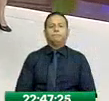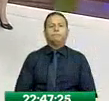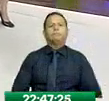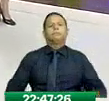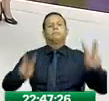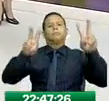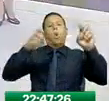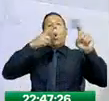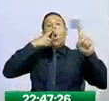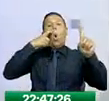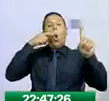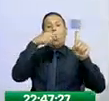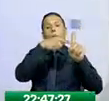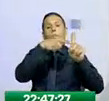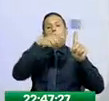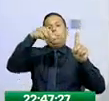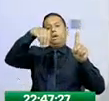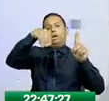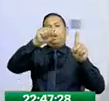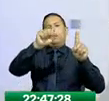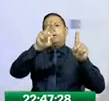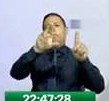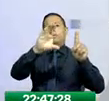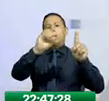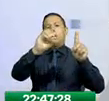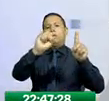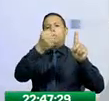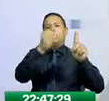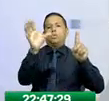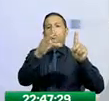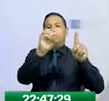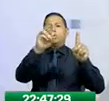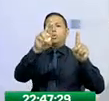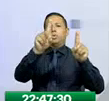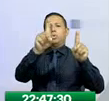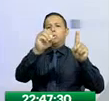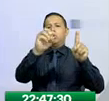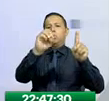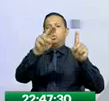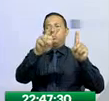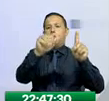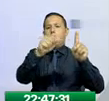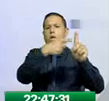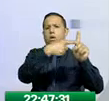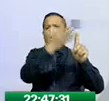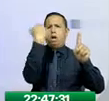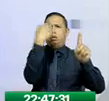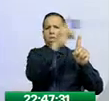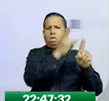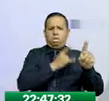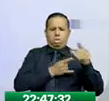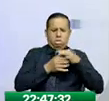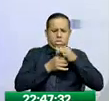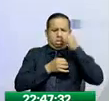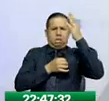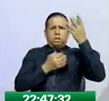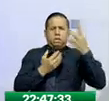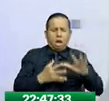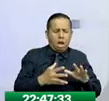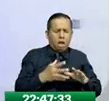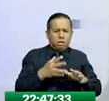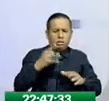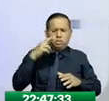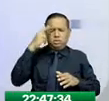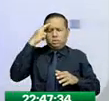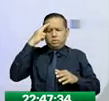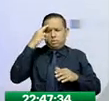Marcos Córdoba es otro sobreviviente de COVID-19 quien accedió a contarnos cómo superó esta enfermedad y qué reflexiones de vida le deja la